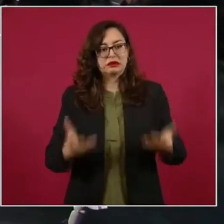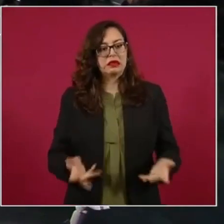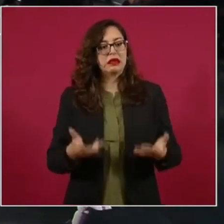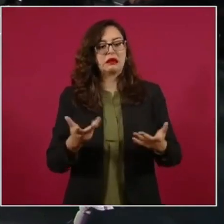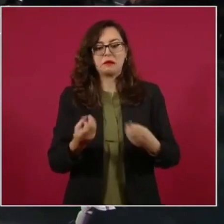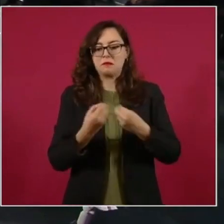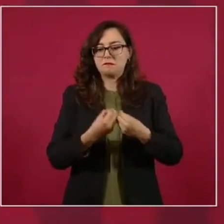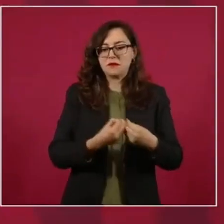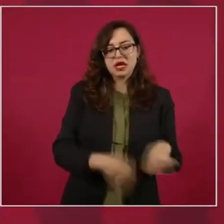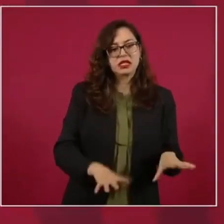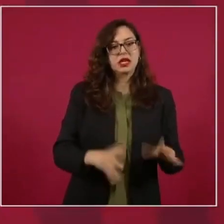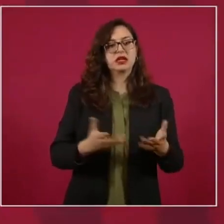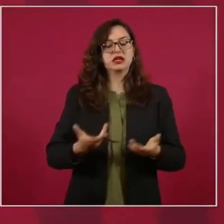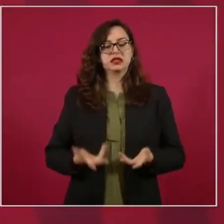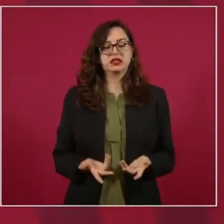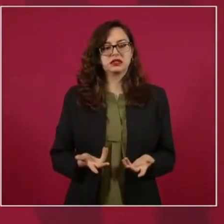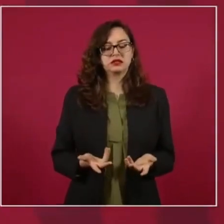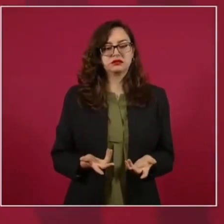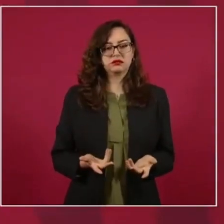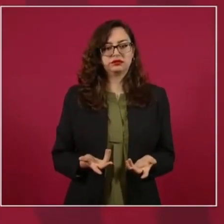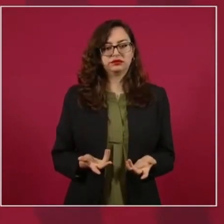territorio.